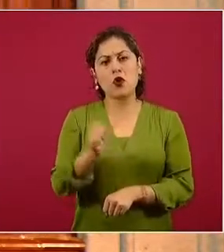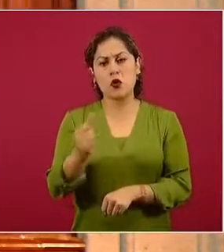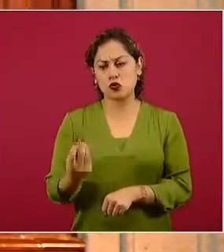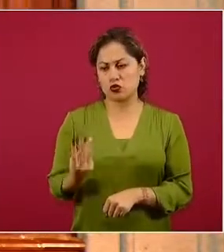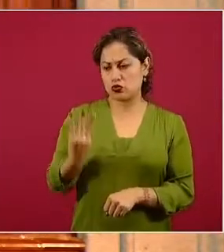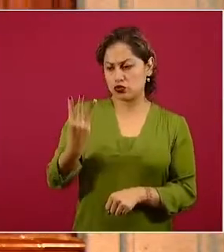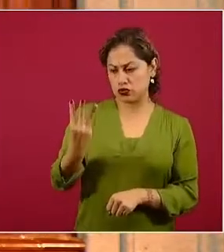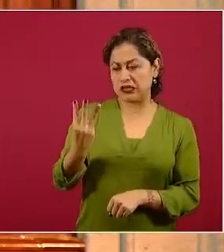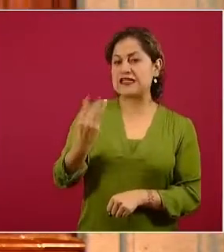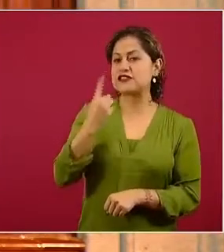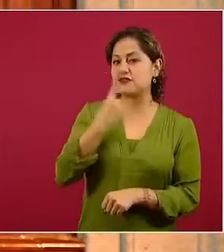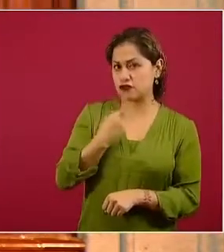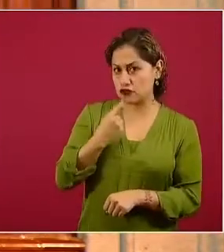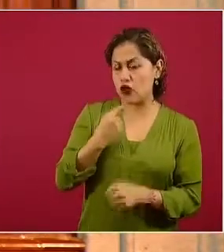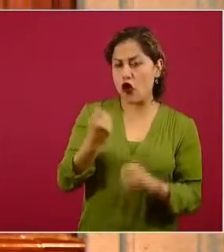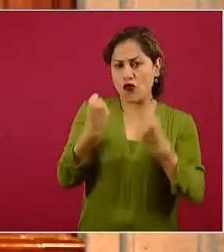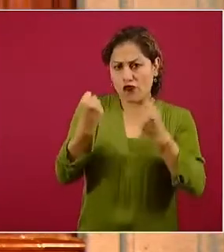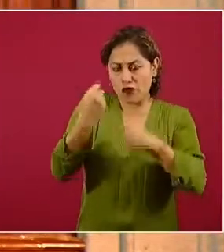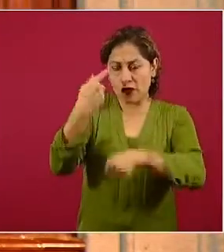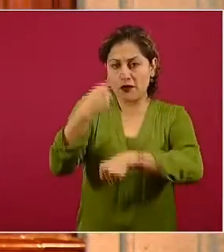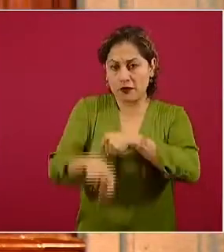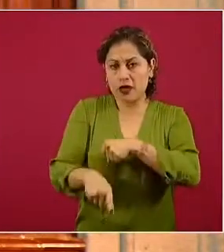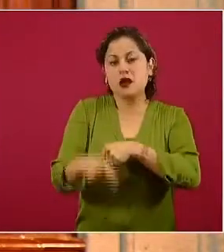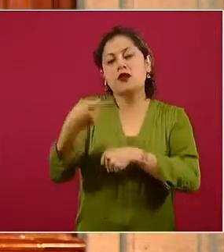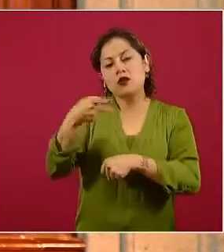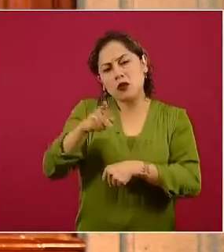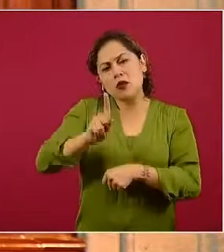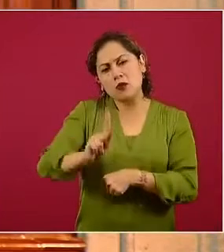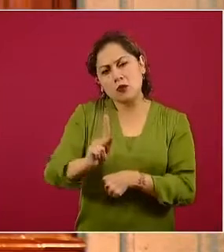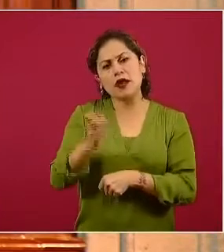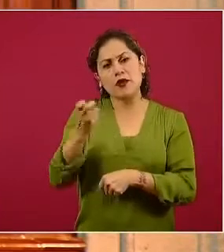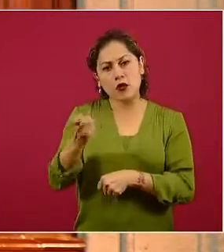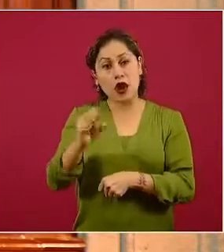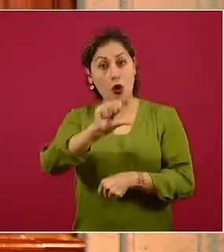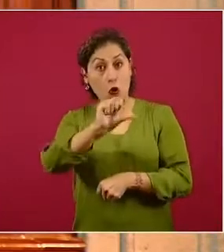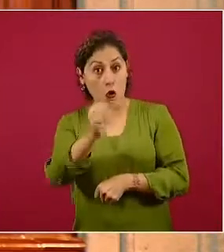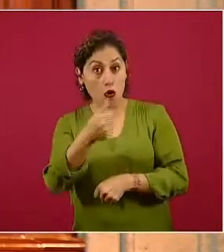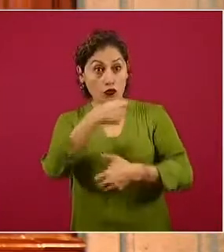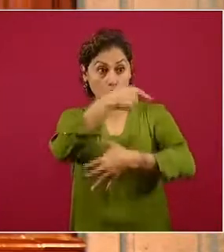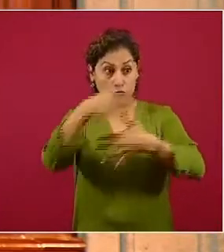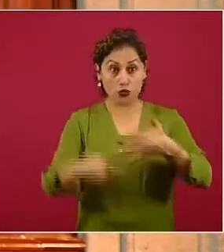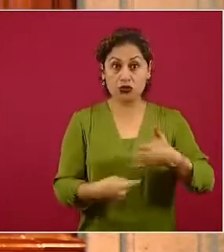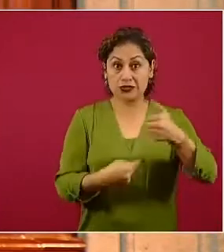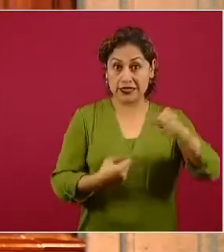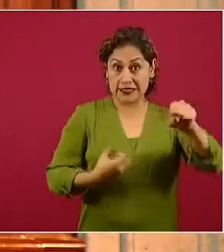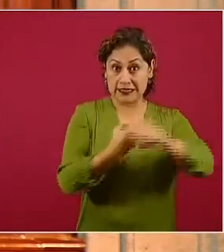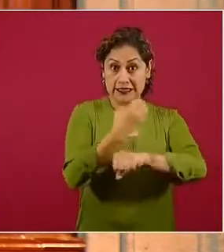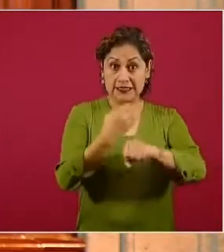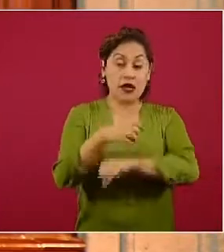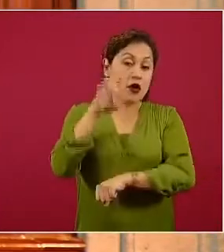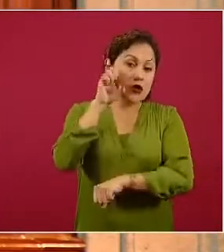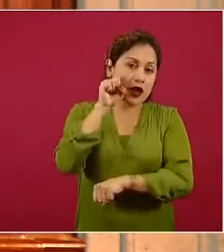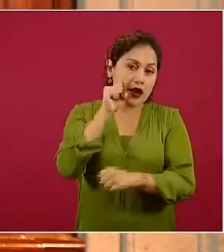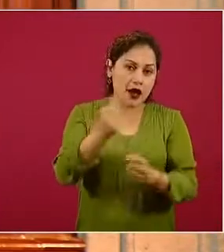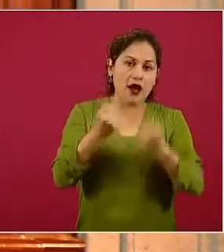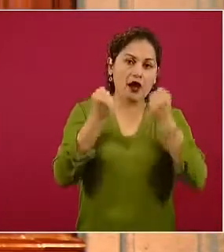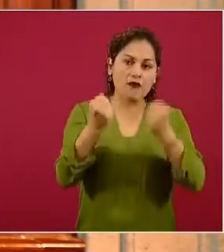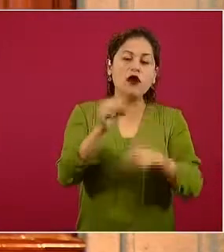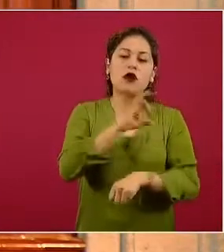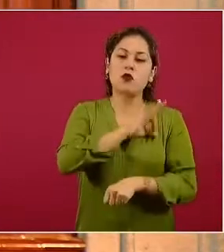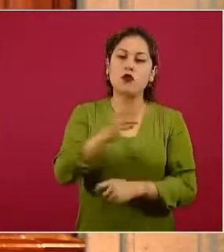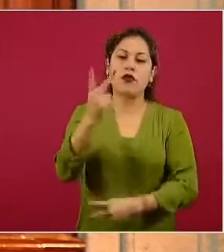nivel máximo, pues bueno, en estas 6 entidades también pudiera ocurrir esta situación si no